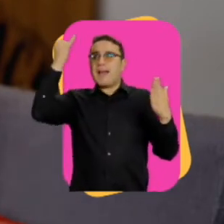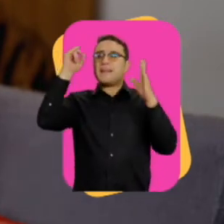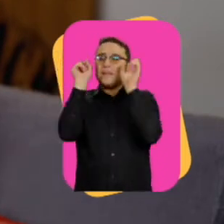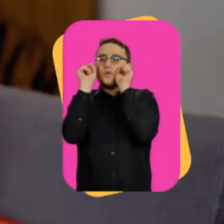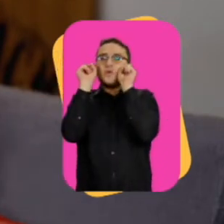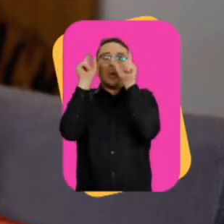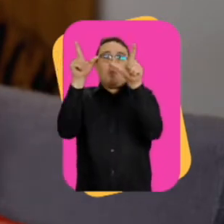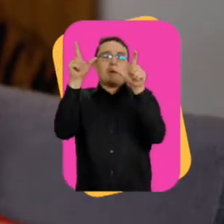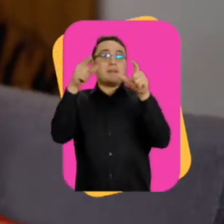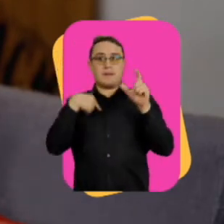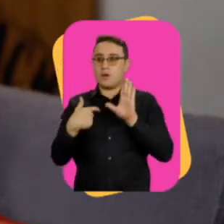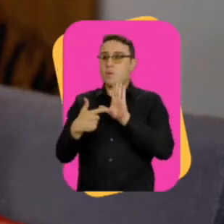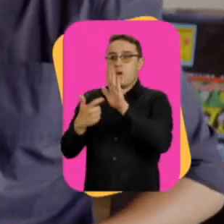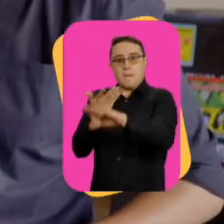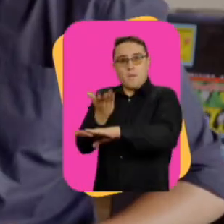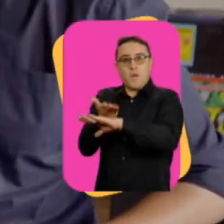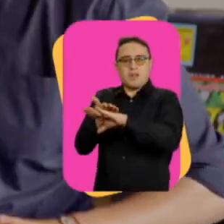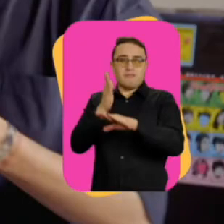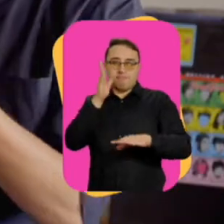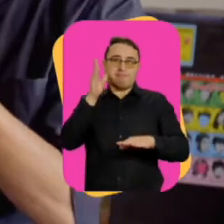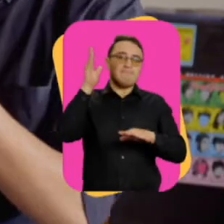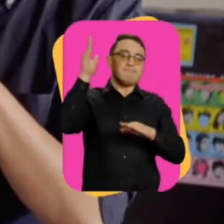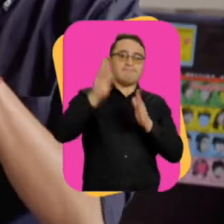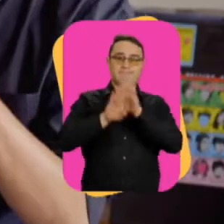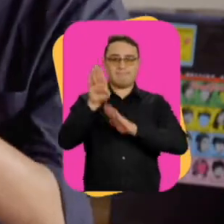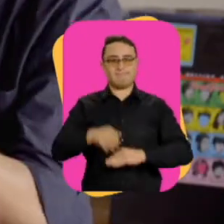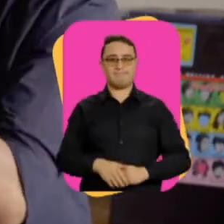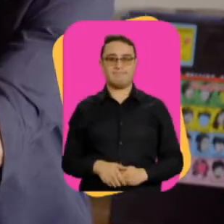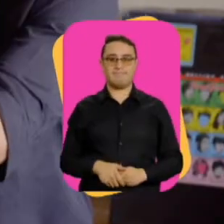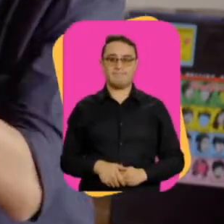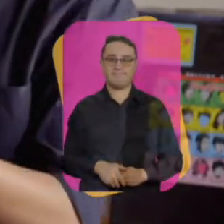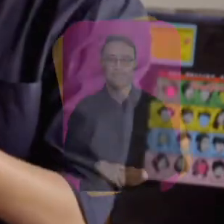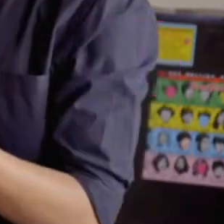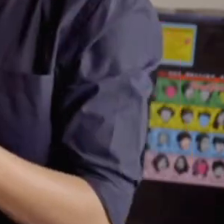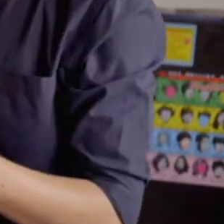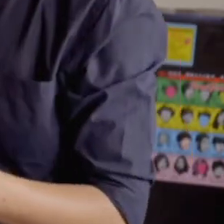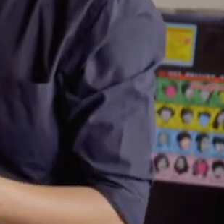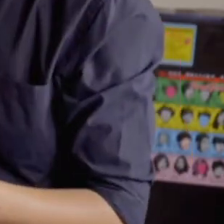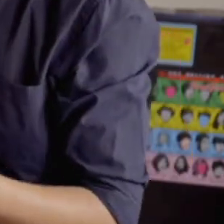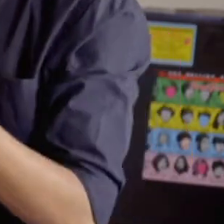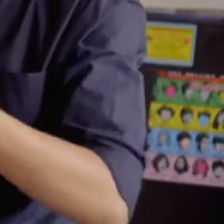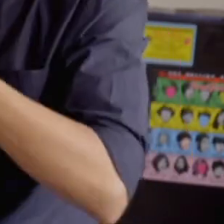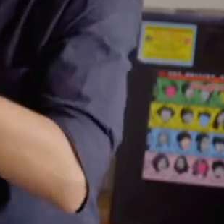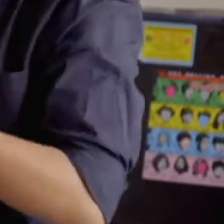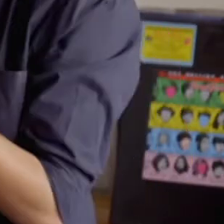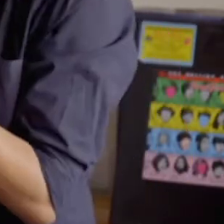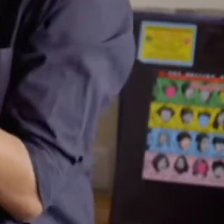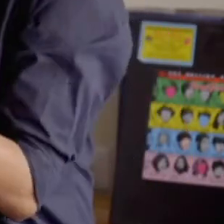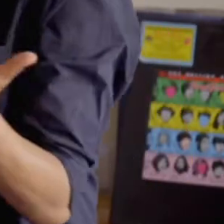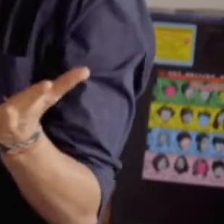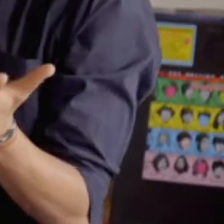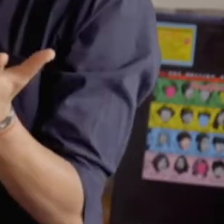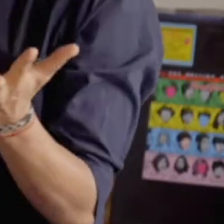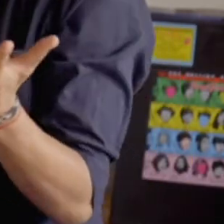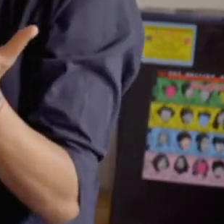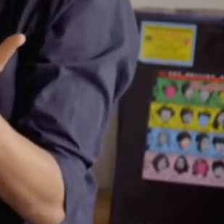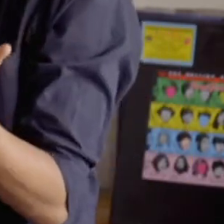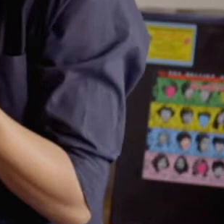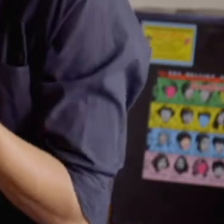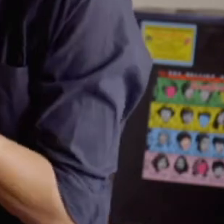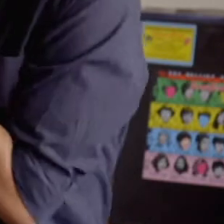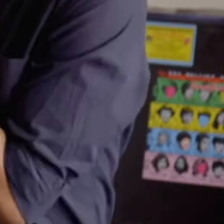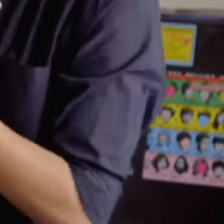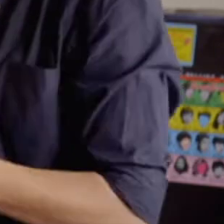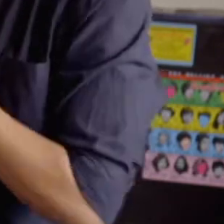y lleve más lejos lo que les estamos proponiendo. ¿Qué otros proyectos especiales se desarrollaron el